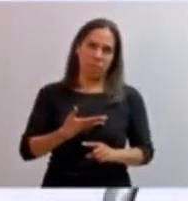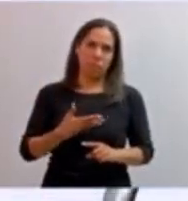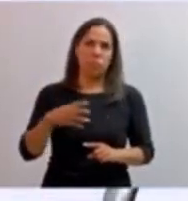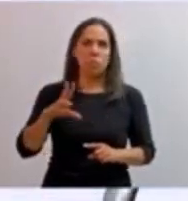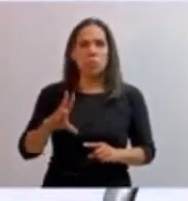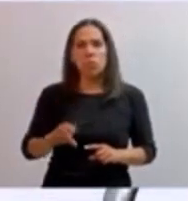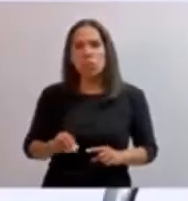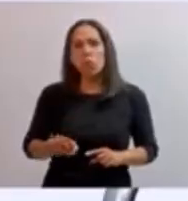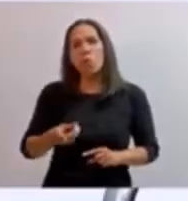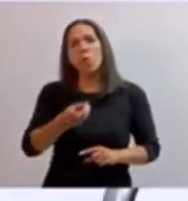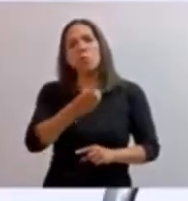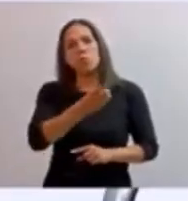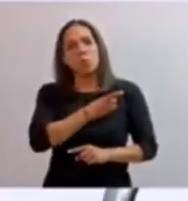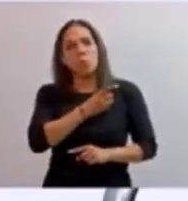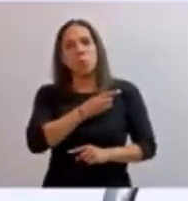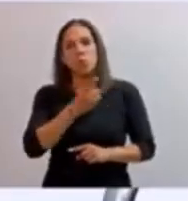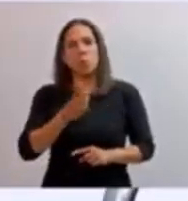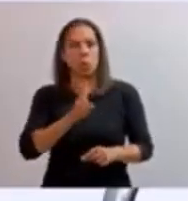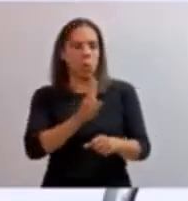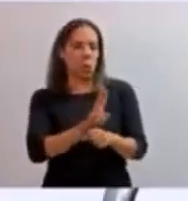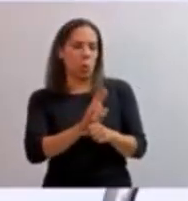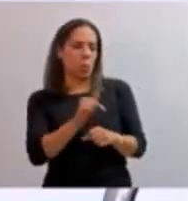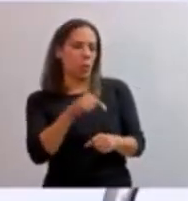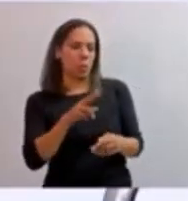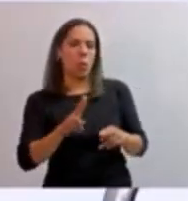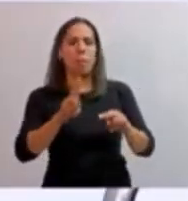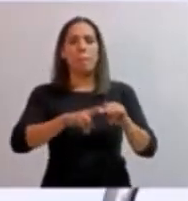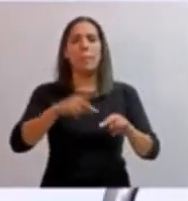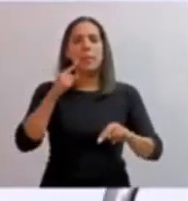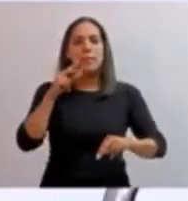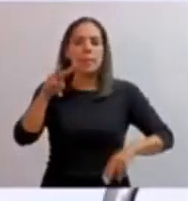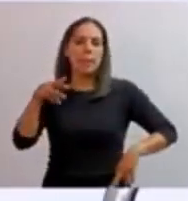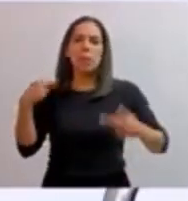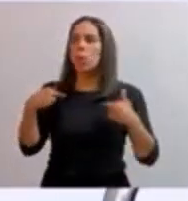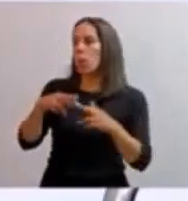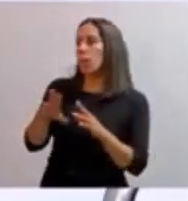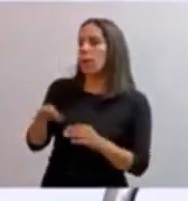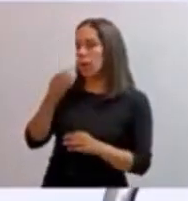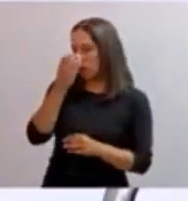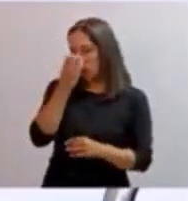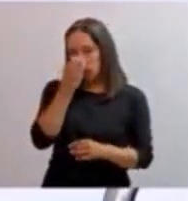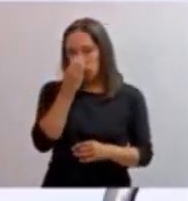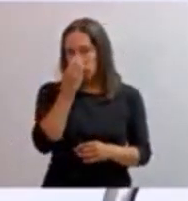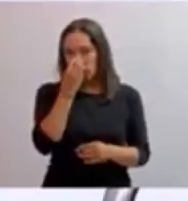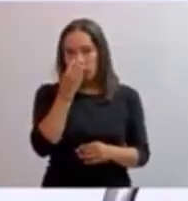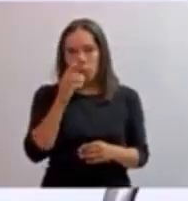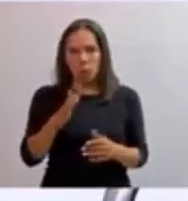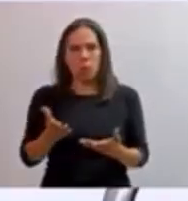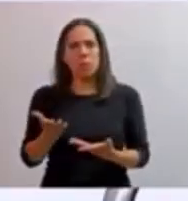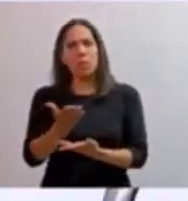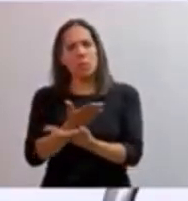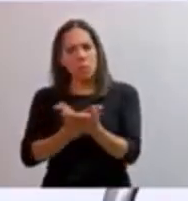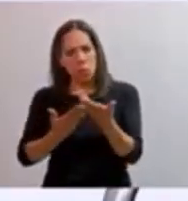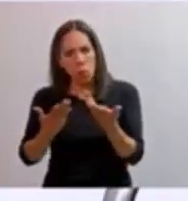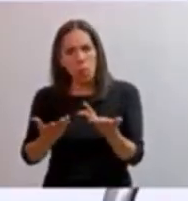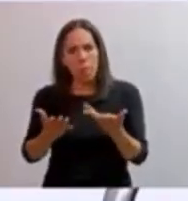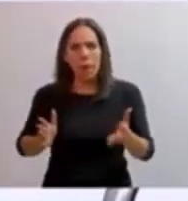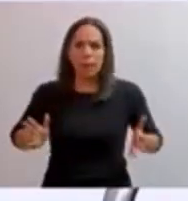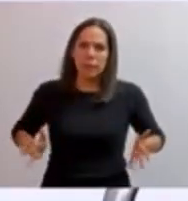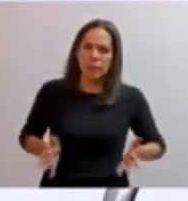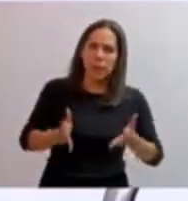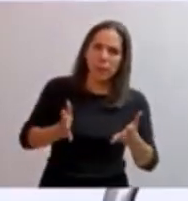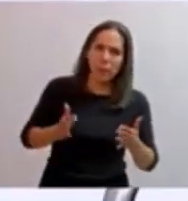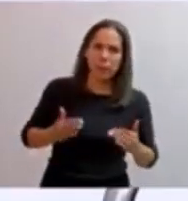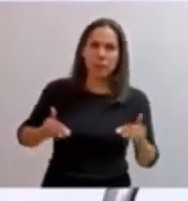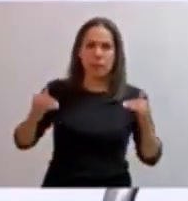solo deben de ser del supervisor hacia el docente, del director hacia el docente, también se deben de promover entre